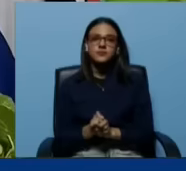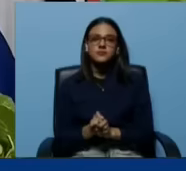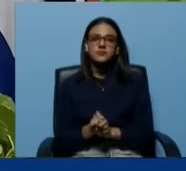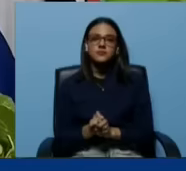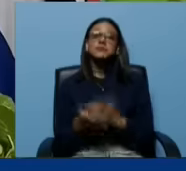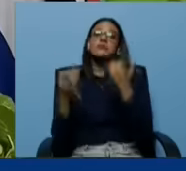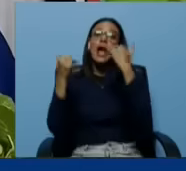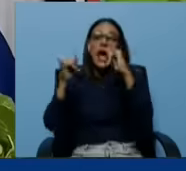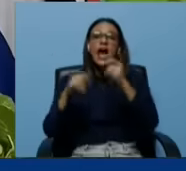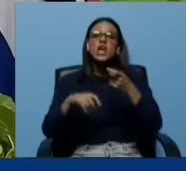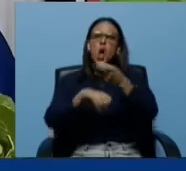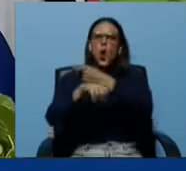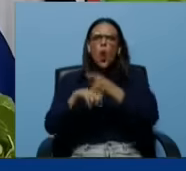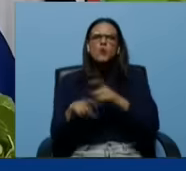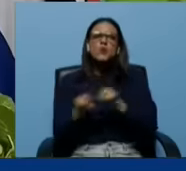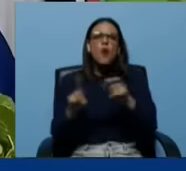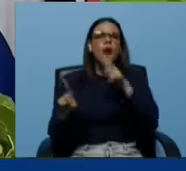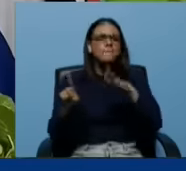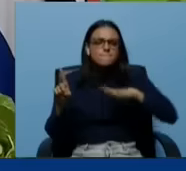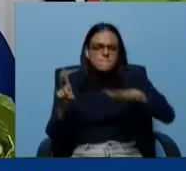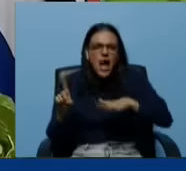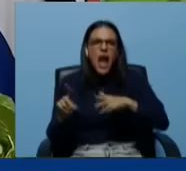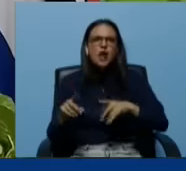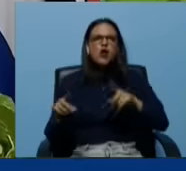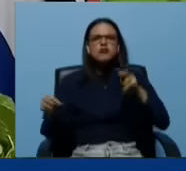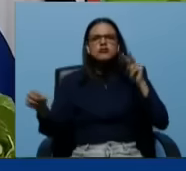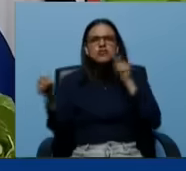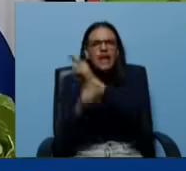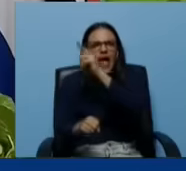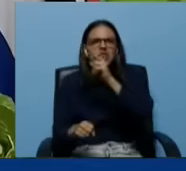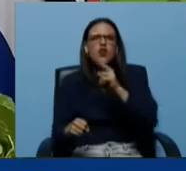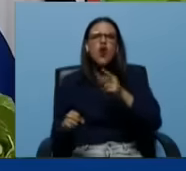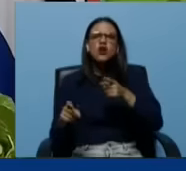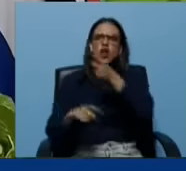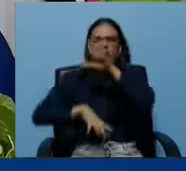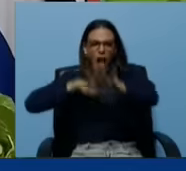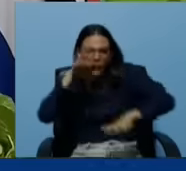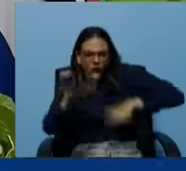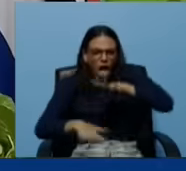gobiernos serviles, traidores, arrastrados,